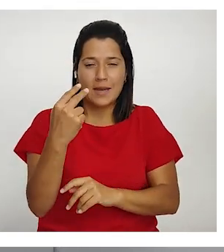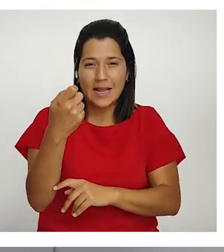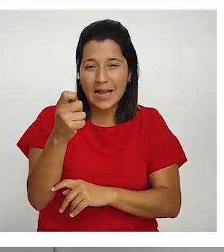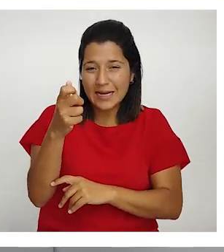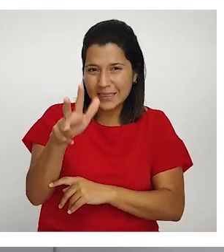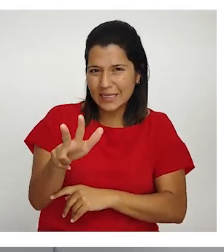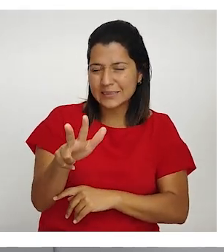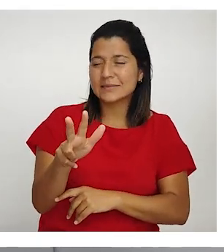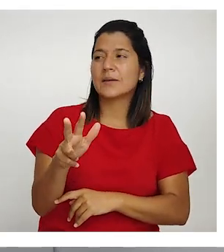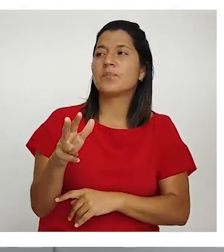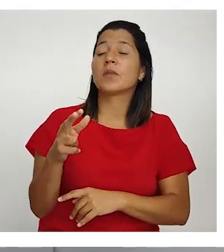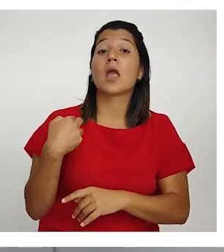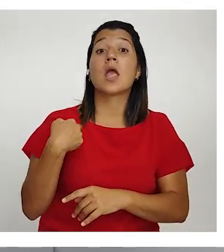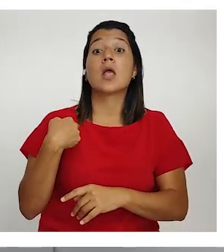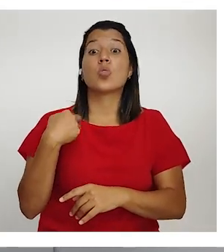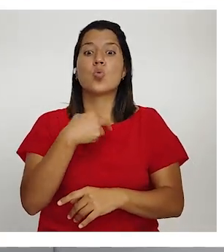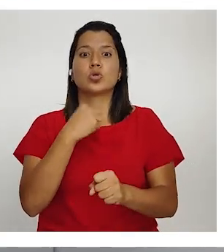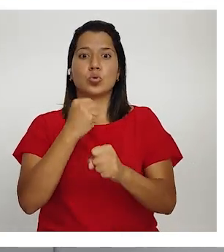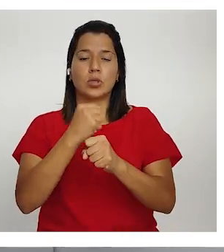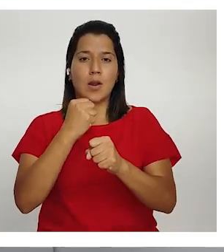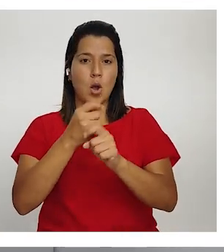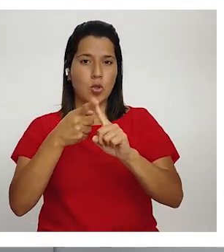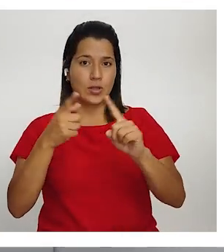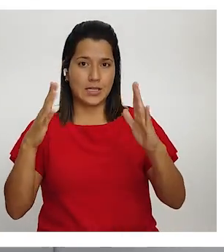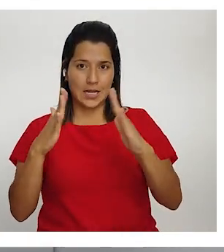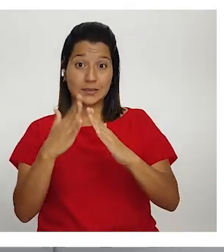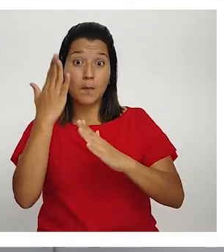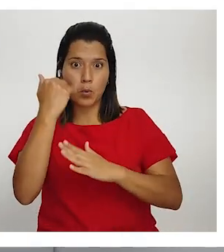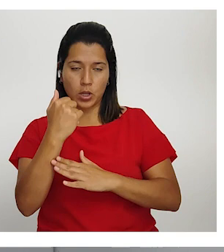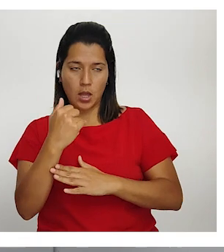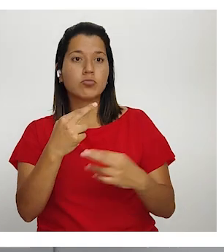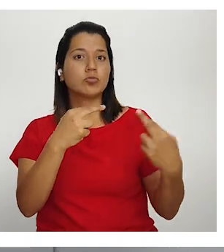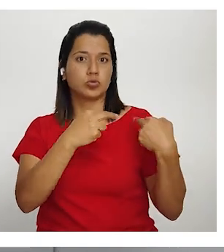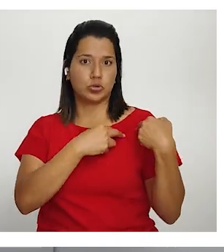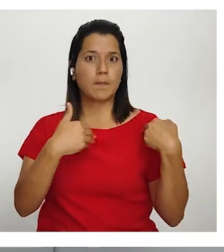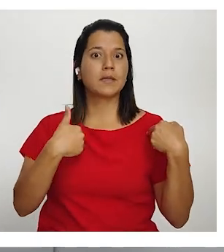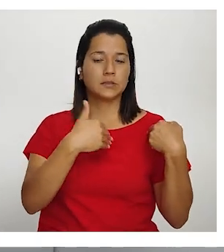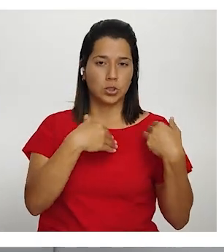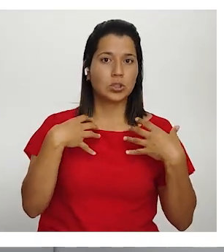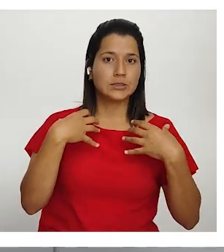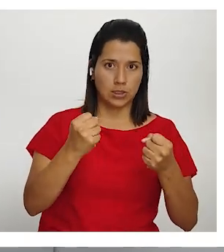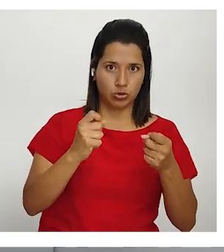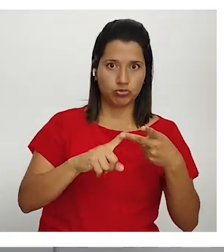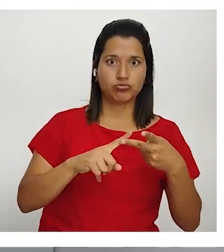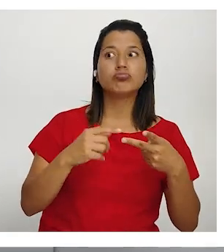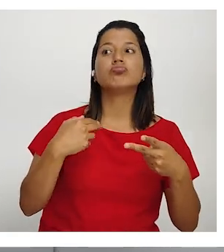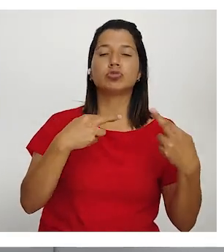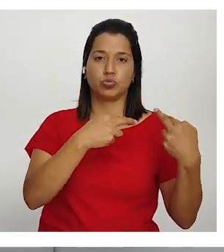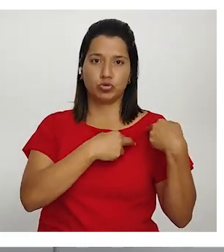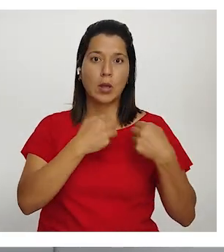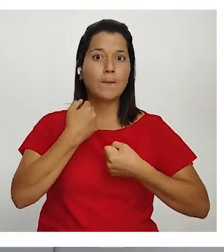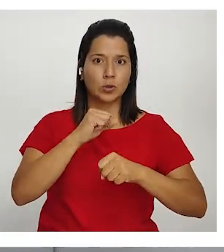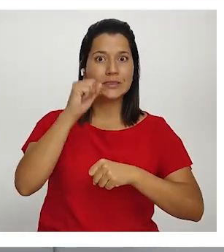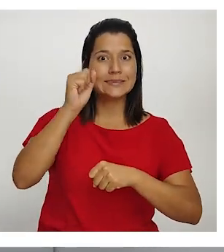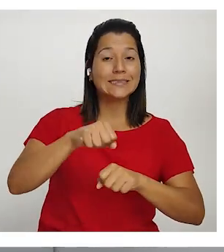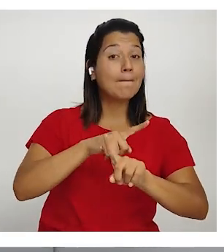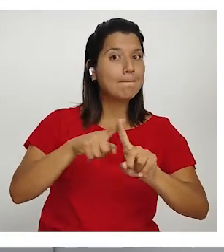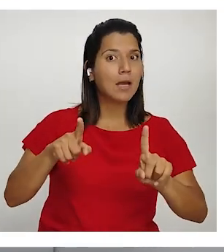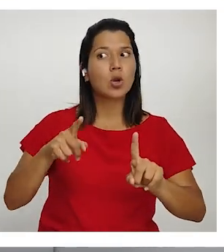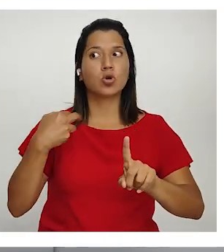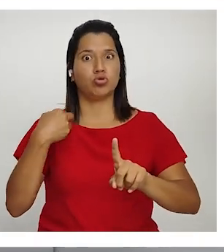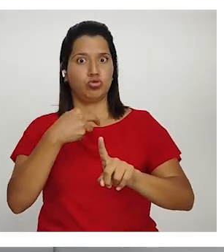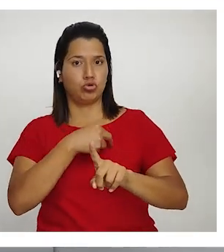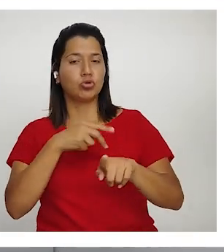hacer todos desde casa, porque no es solo labor del Ministerio de Salud, no es solo labor de la municipalidad, es una tarea de todas y de